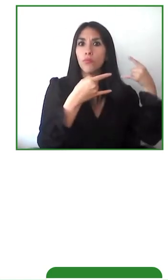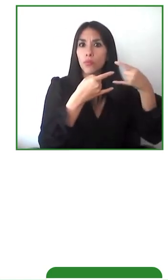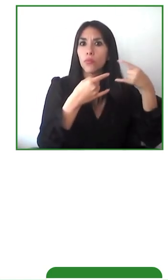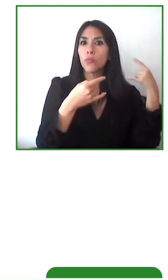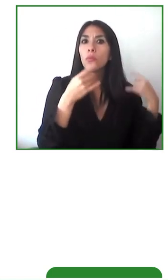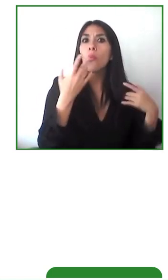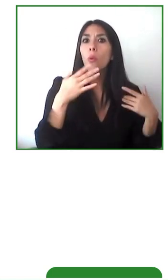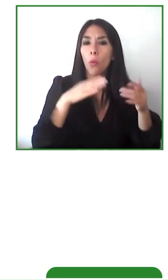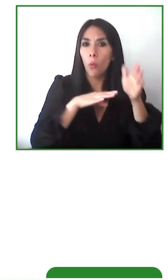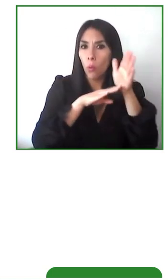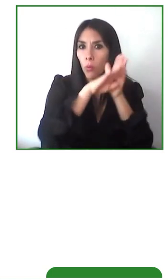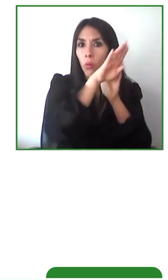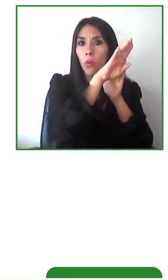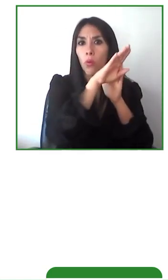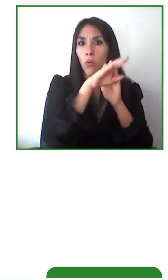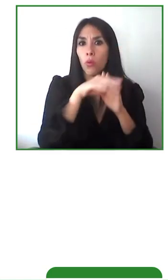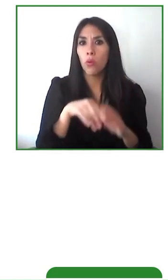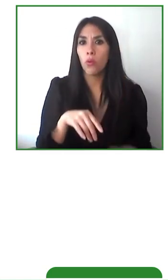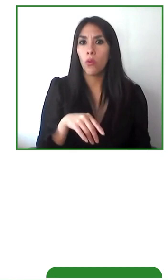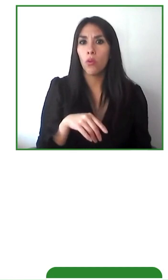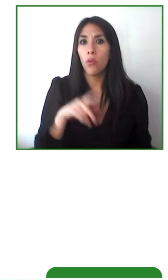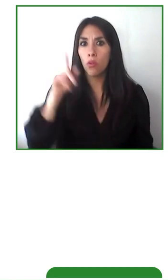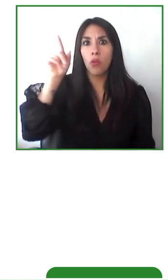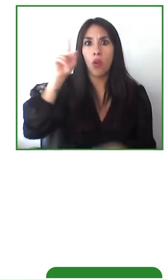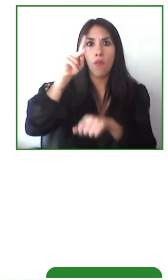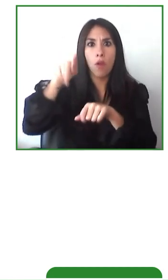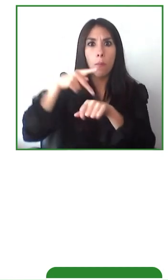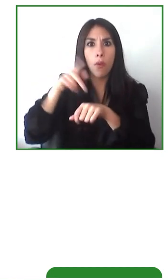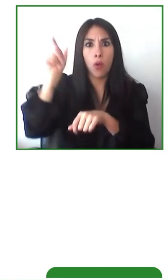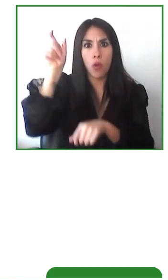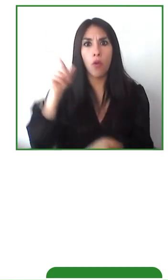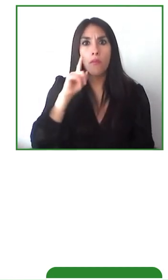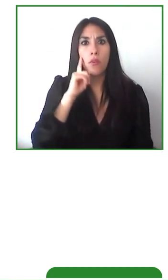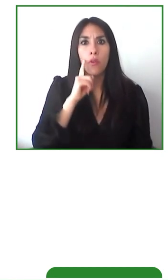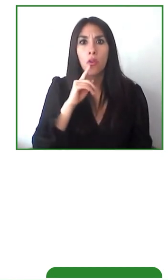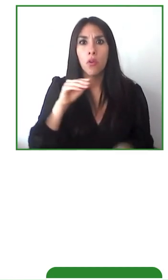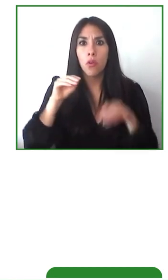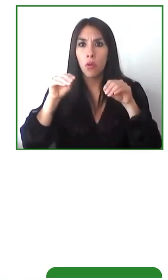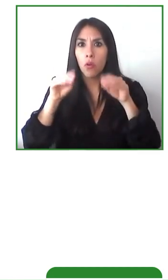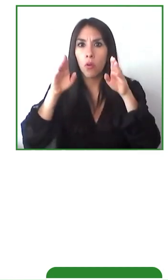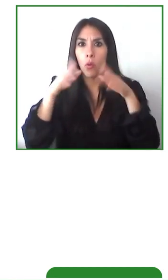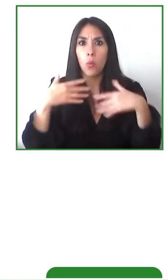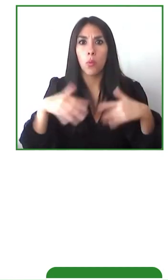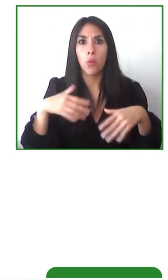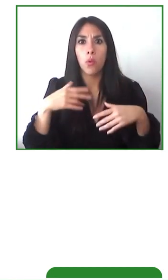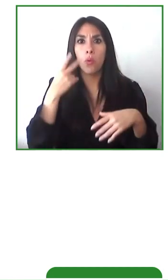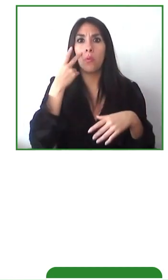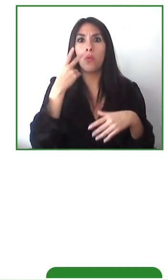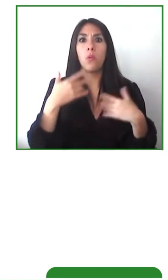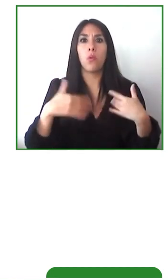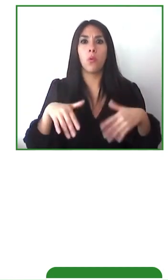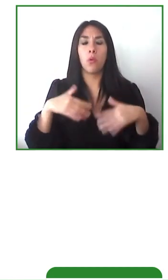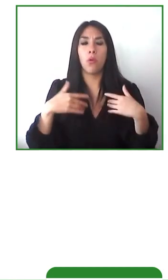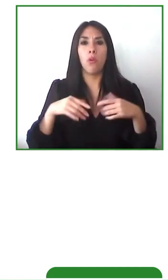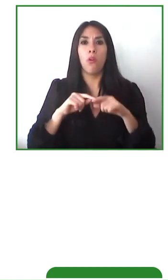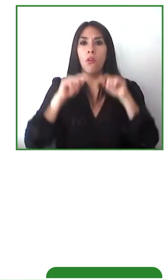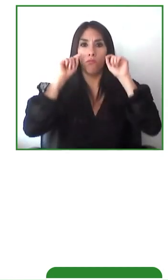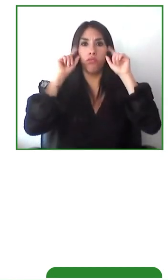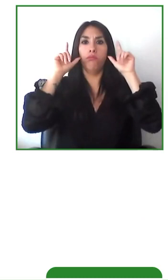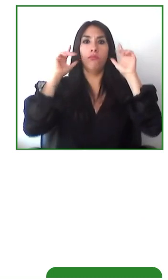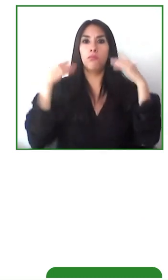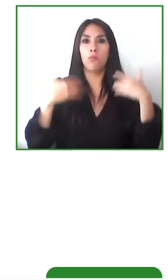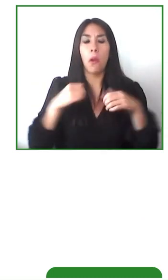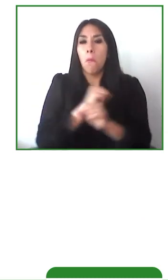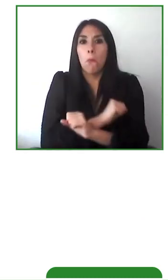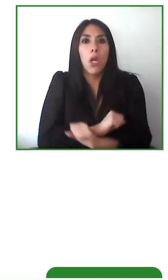filipino sordo, y los profesores estaban impactados y decían: no puede ser, es imposible. Estos profesores